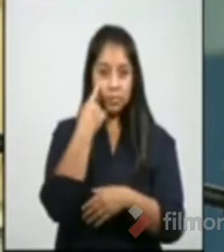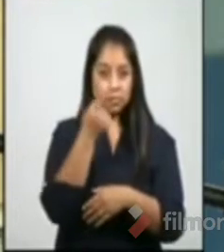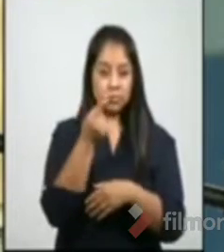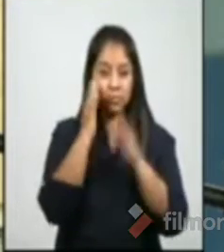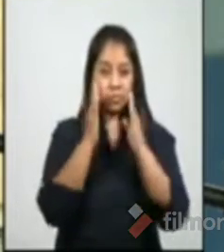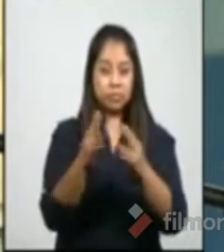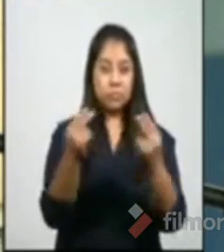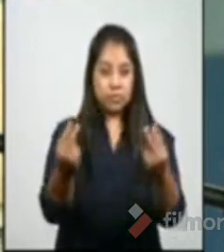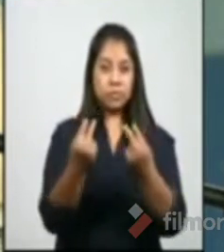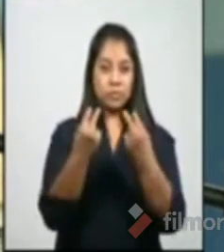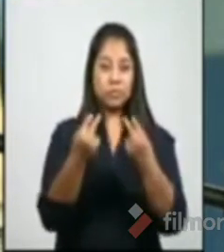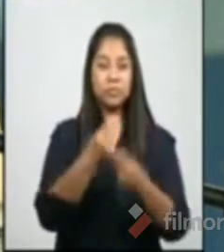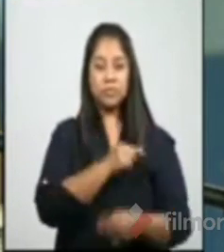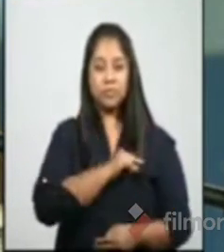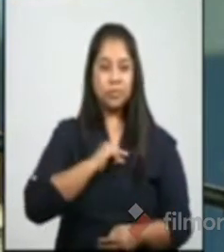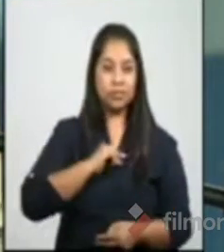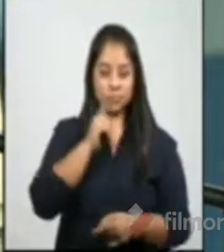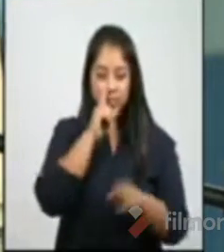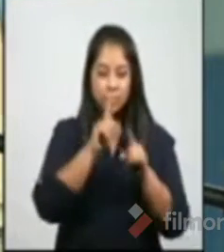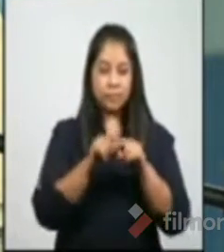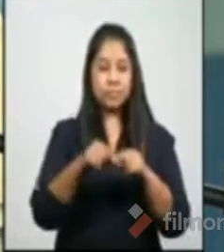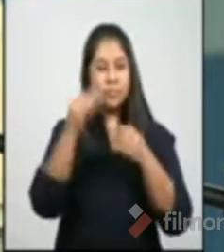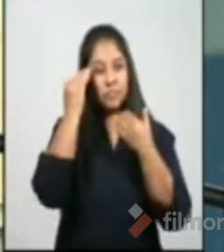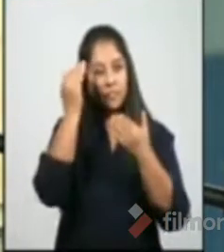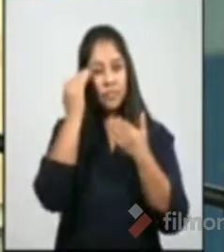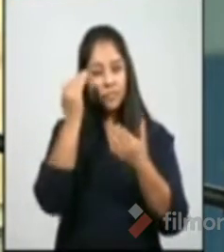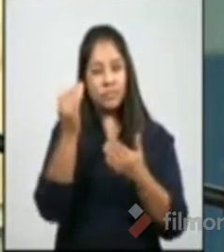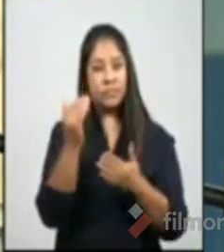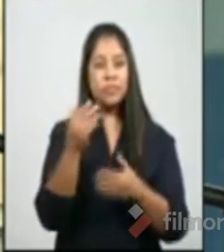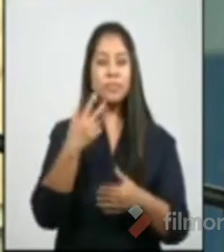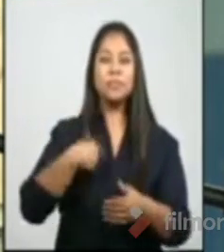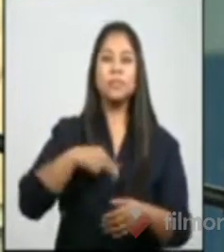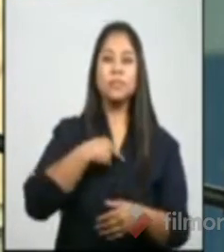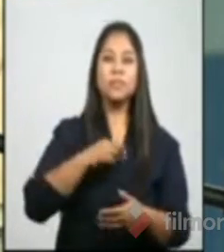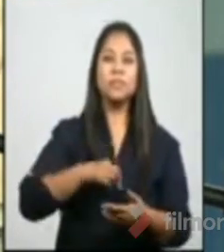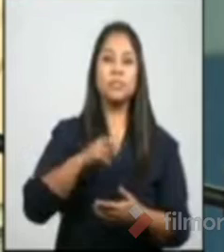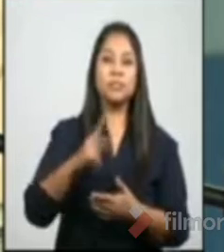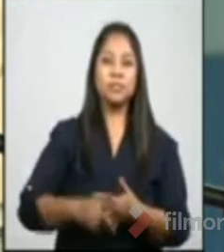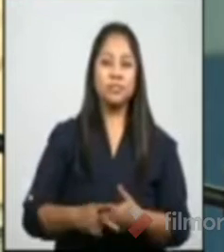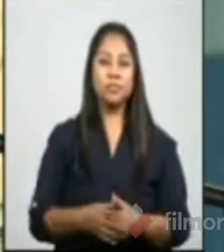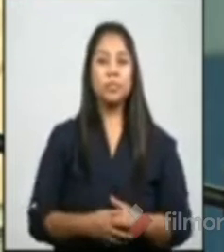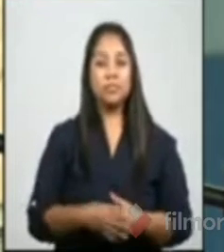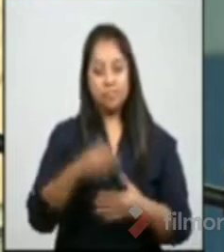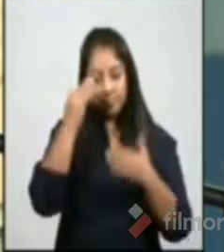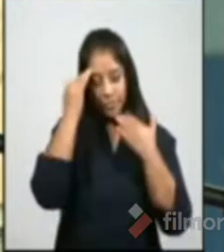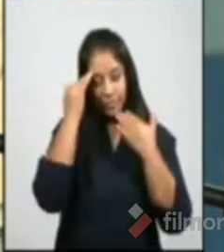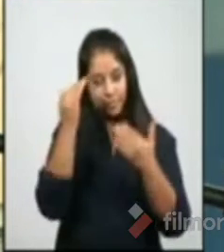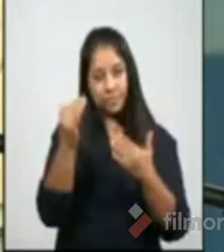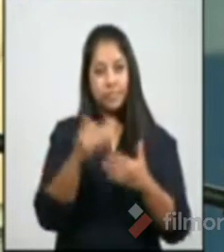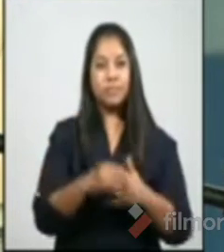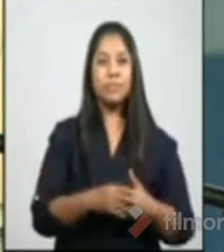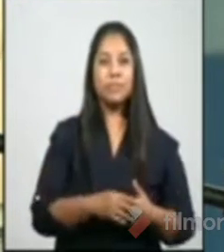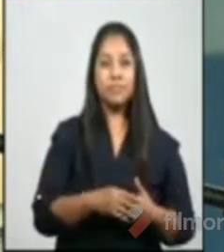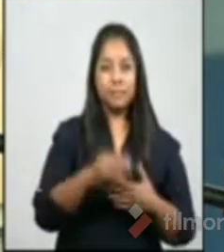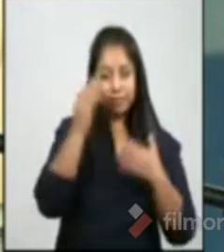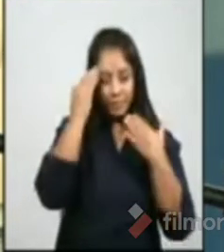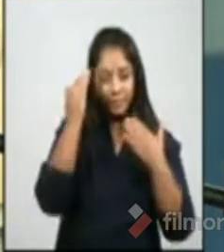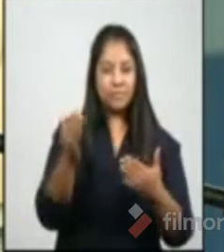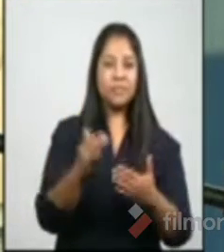gabinete. Muchísimas gracias por nuestro proyecto. Gracias,